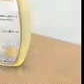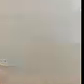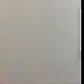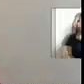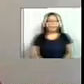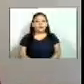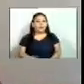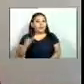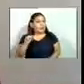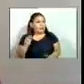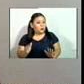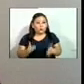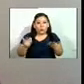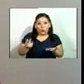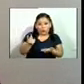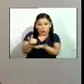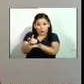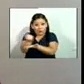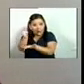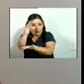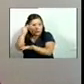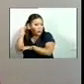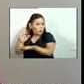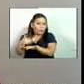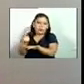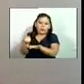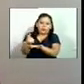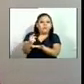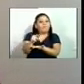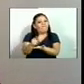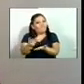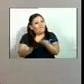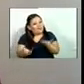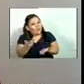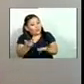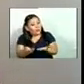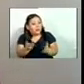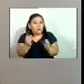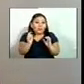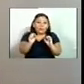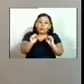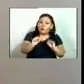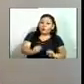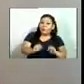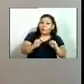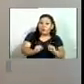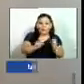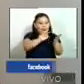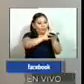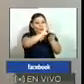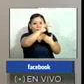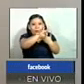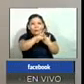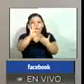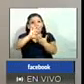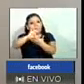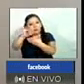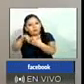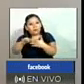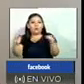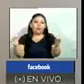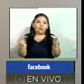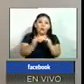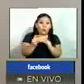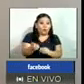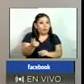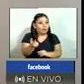la falta de fondos en la Universidad de El Salvador pone en riesgo el desarrollo de diferentes programas e incluso el